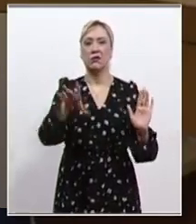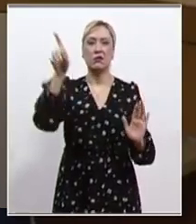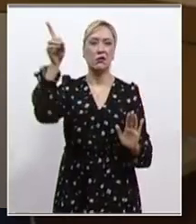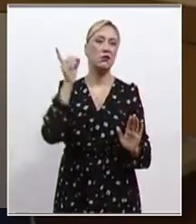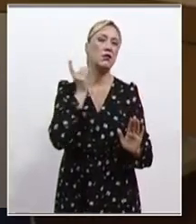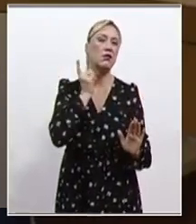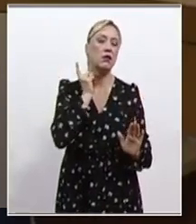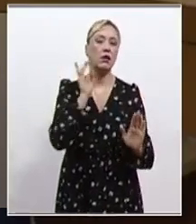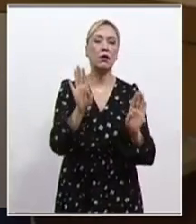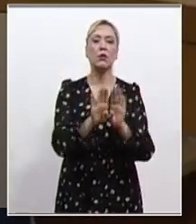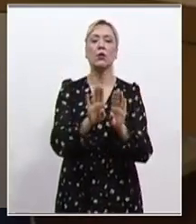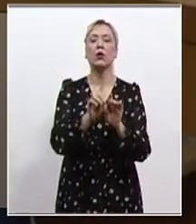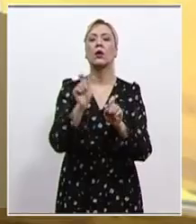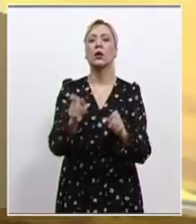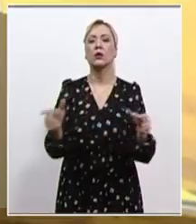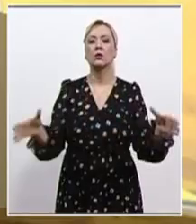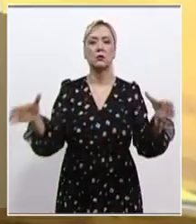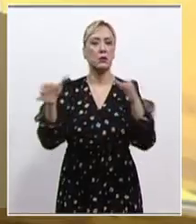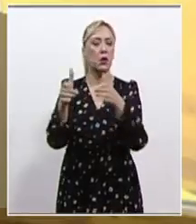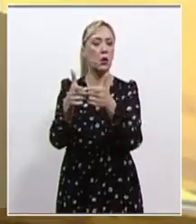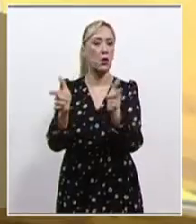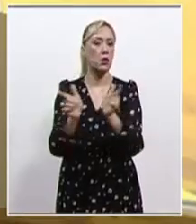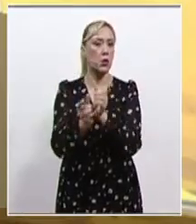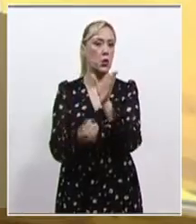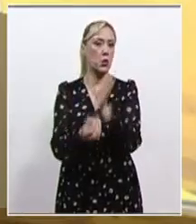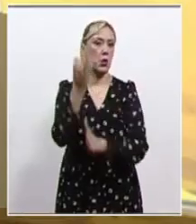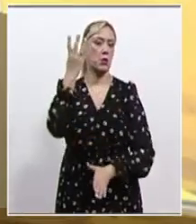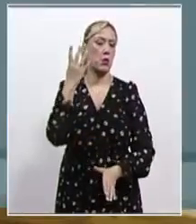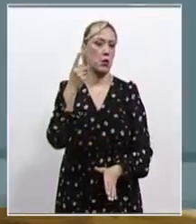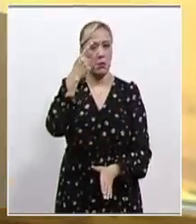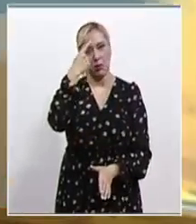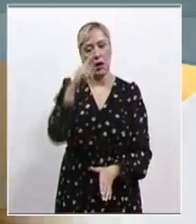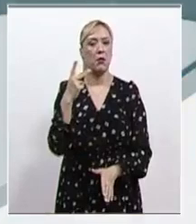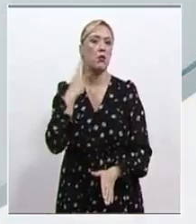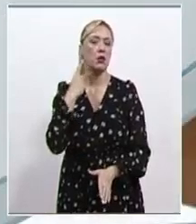de reconocer la integración de un grupo parlamentario.